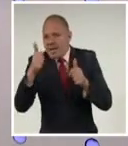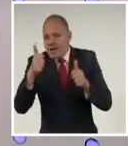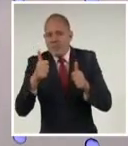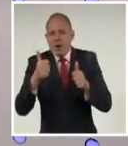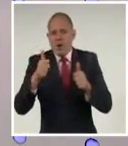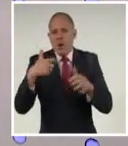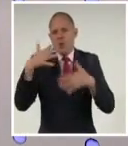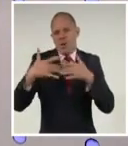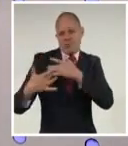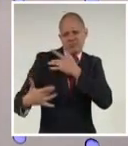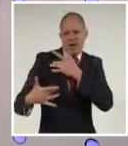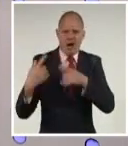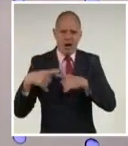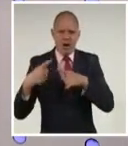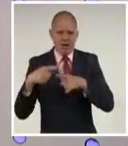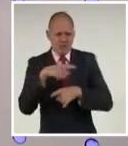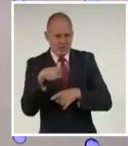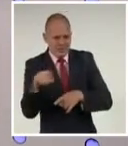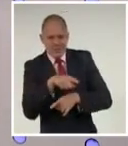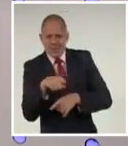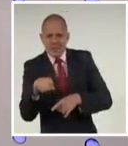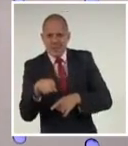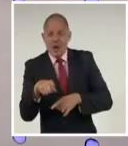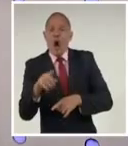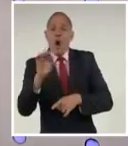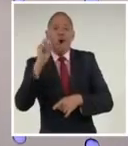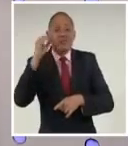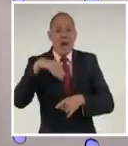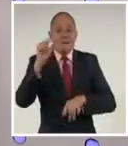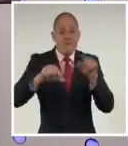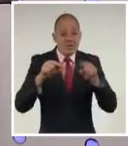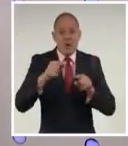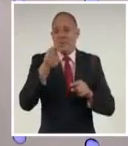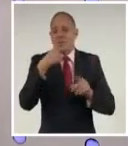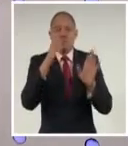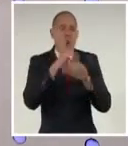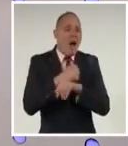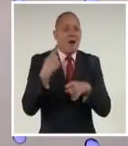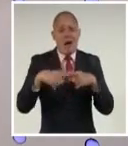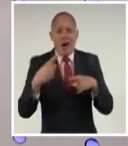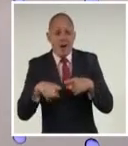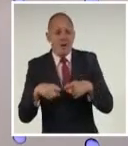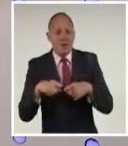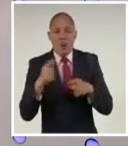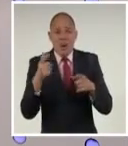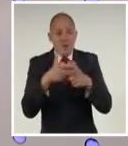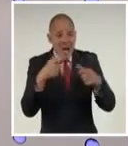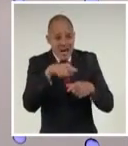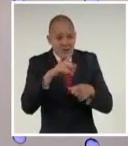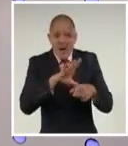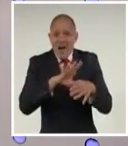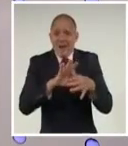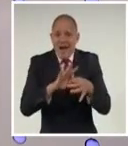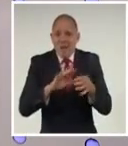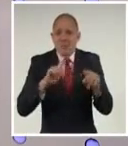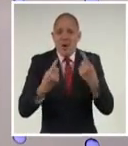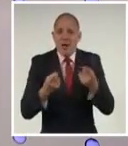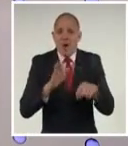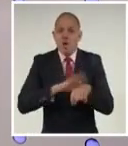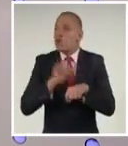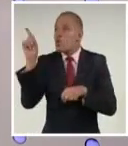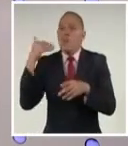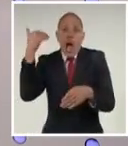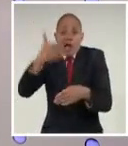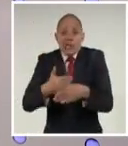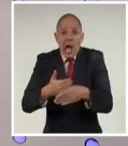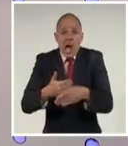diferentes si las sanciones no se hubiesen interpuesto entre la medicina que cura, el oxígeno que salva y el